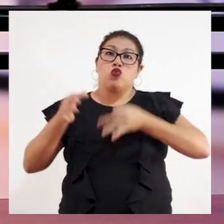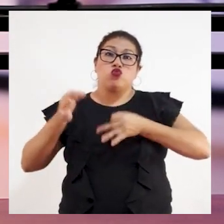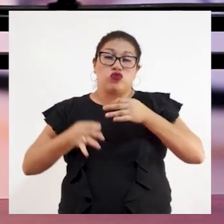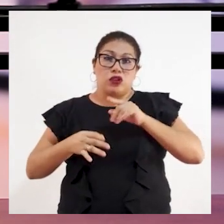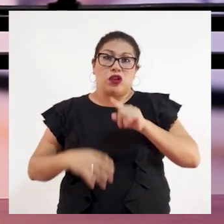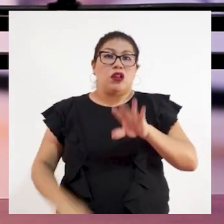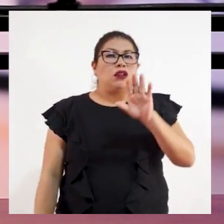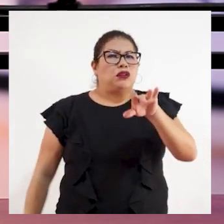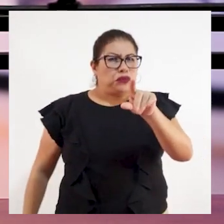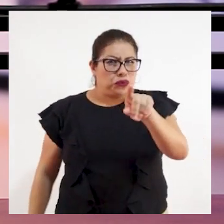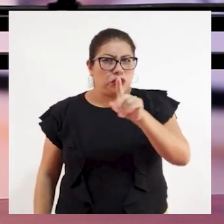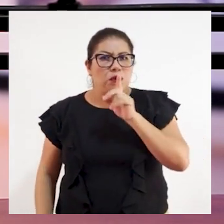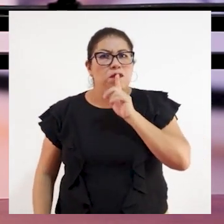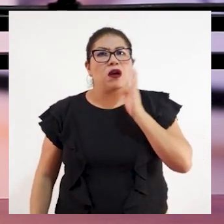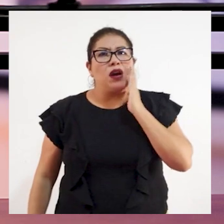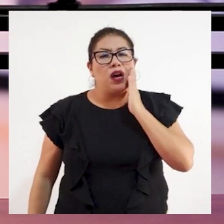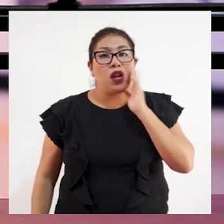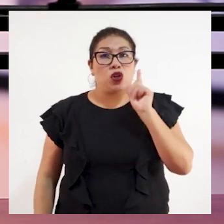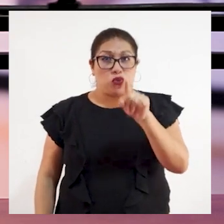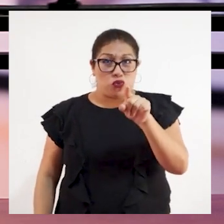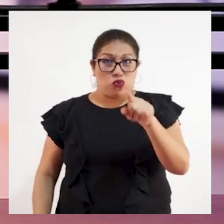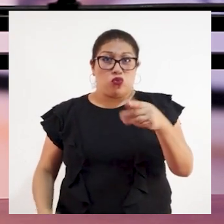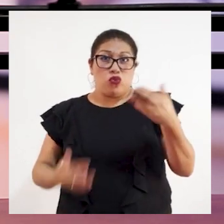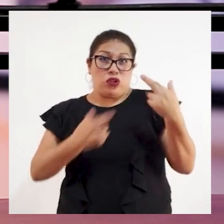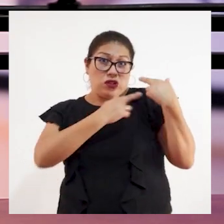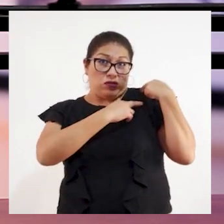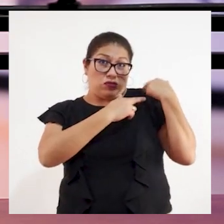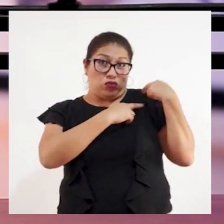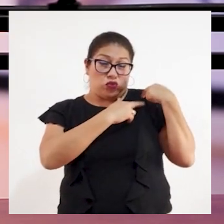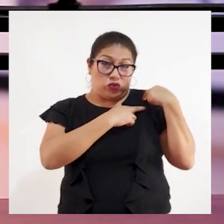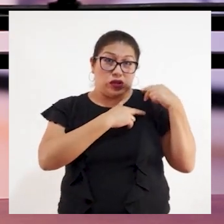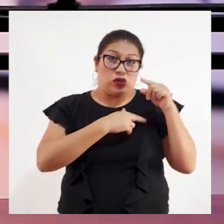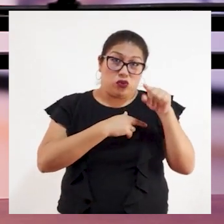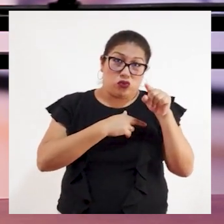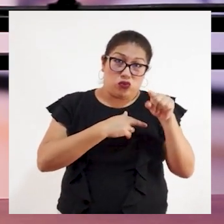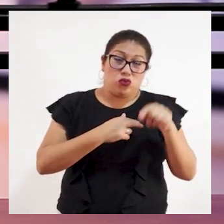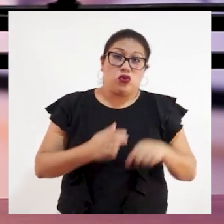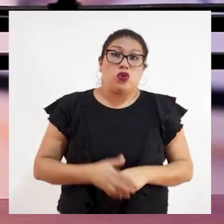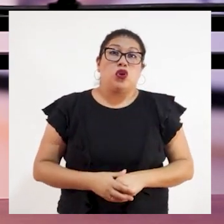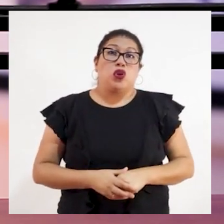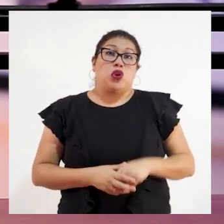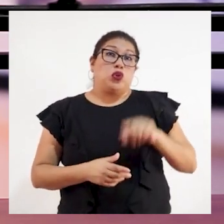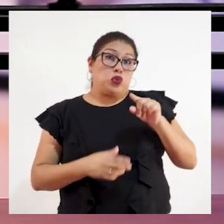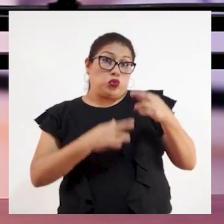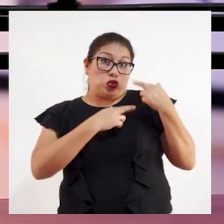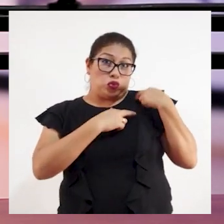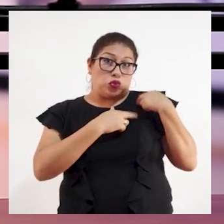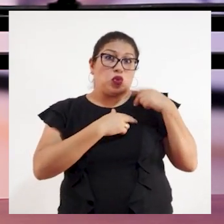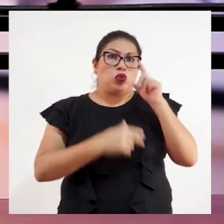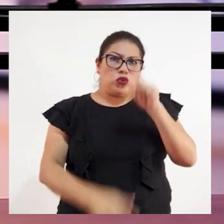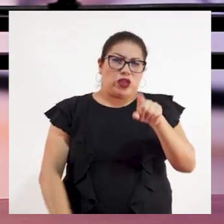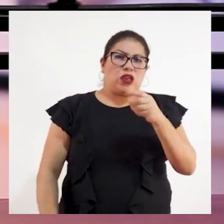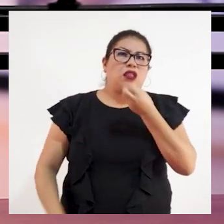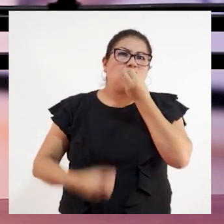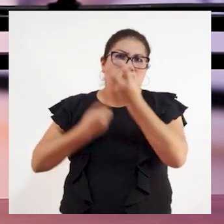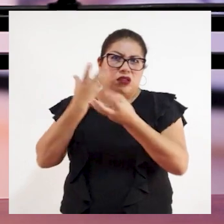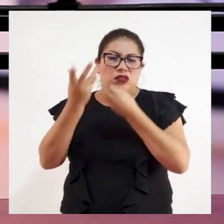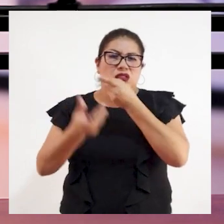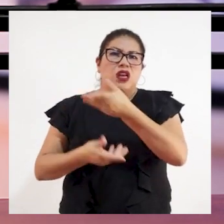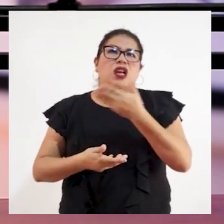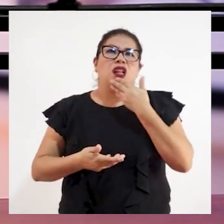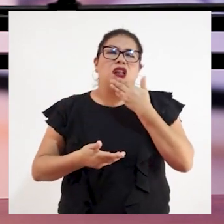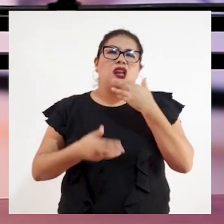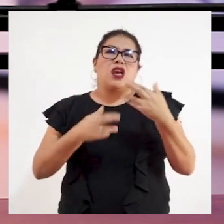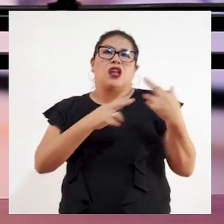de familia que estás litigando tienes que hacerle mención al secretario juzgado, al